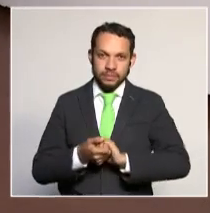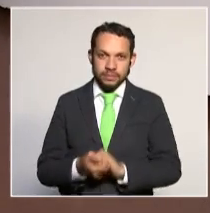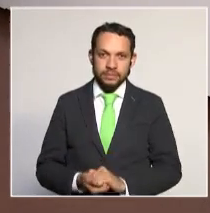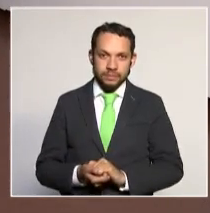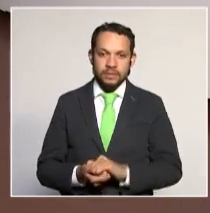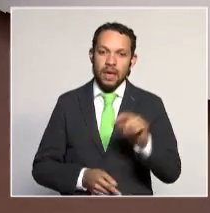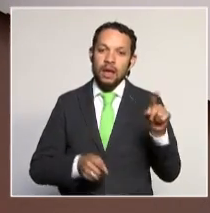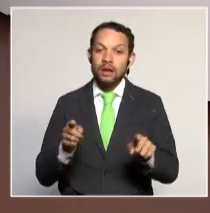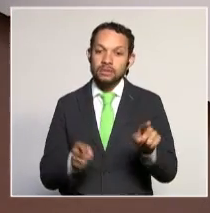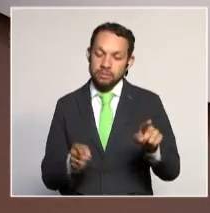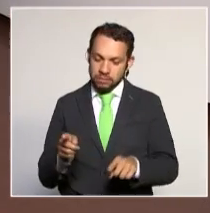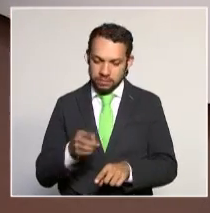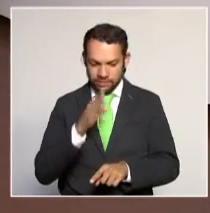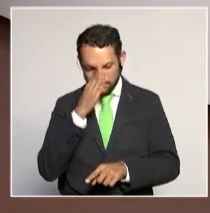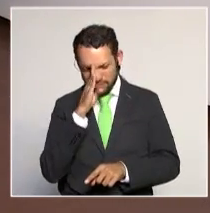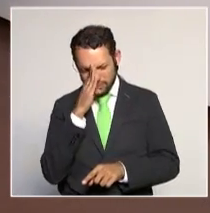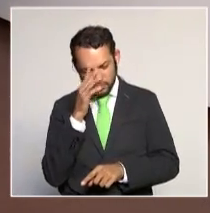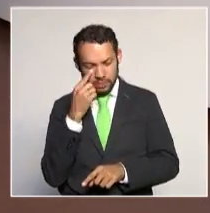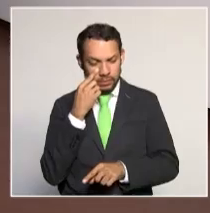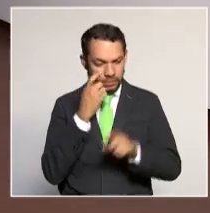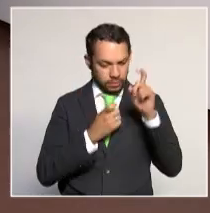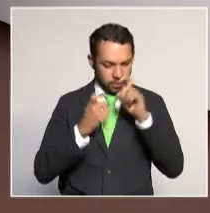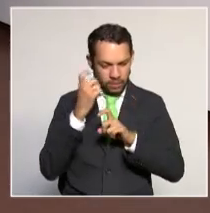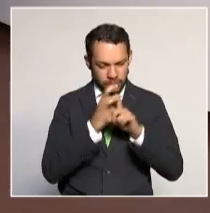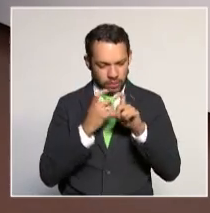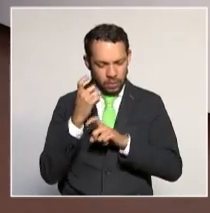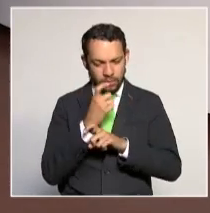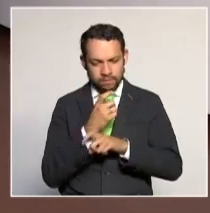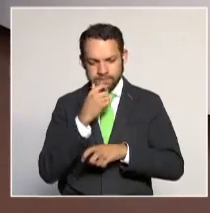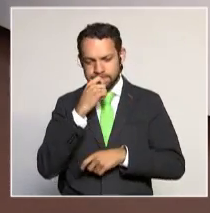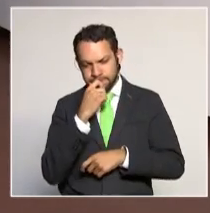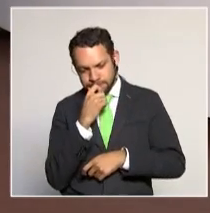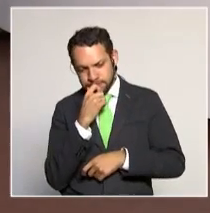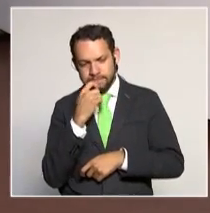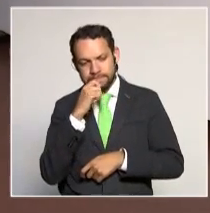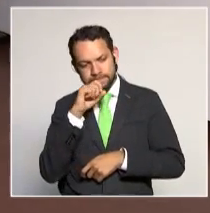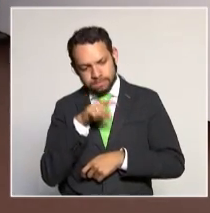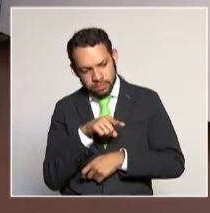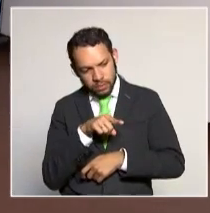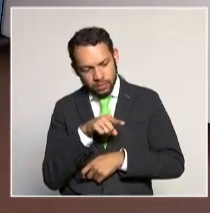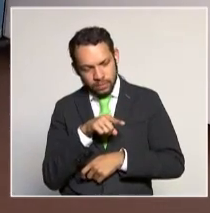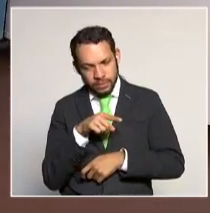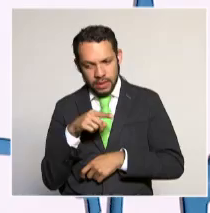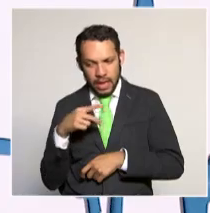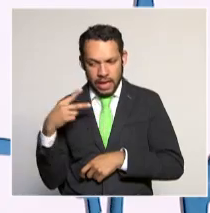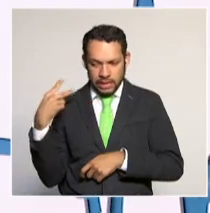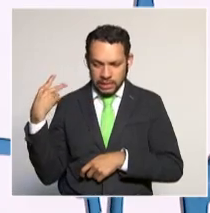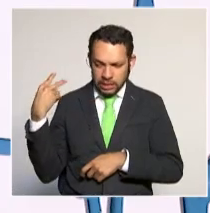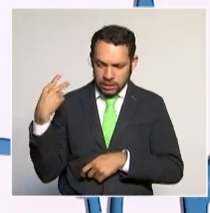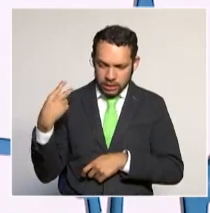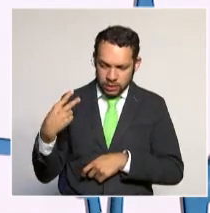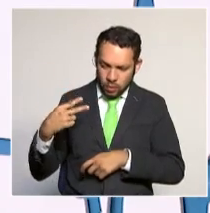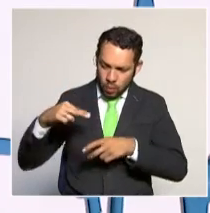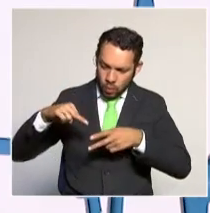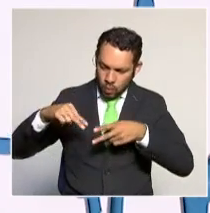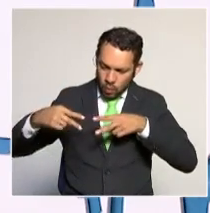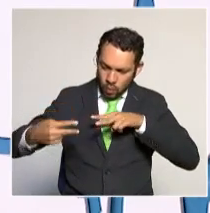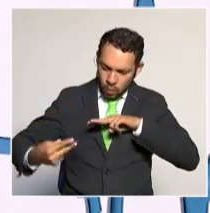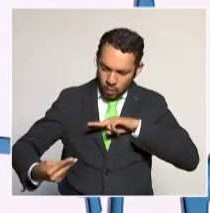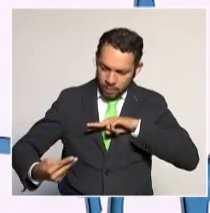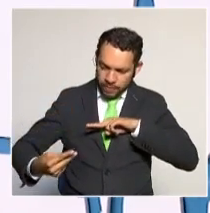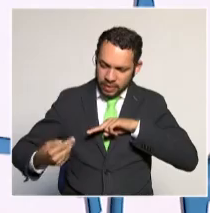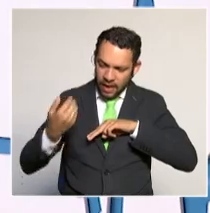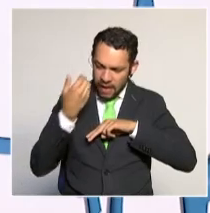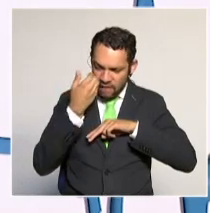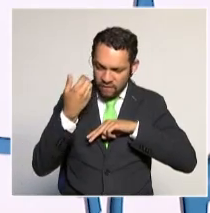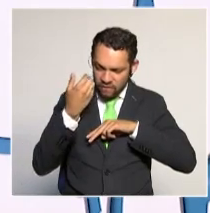Muchos se preguntarán si esto tiene un componente genético tan marcado, si definitivamente la persona va a sufrir